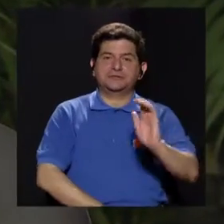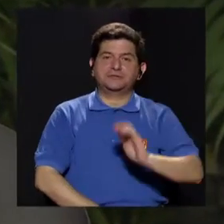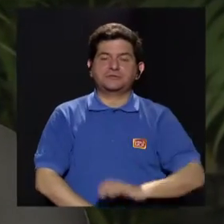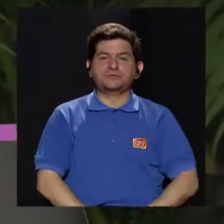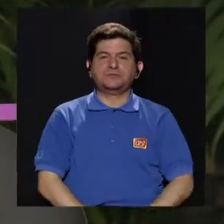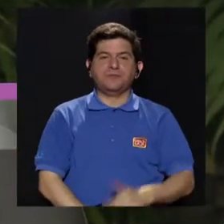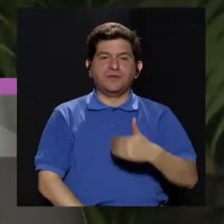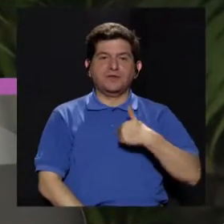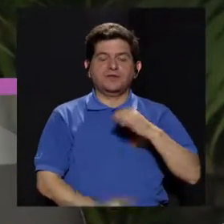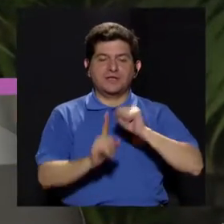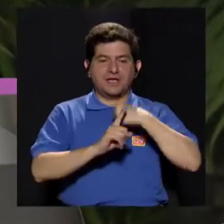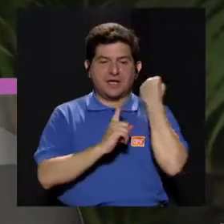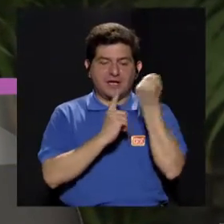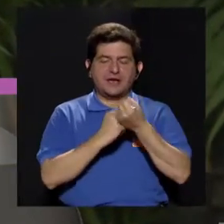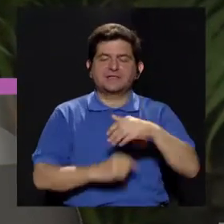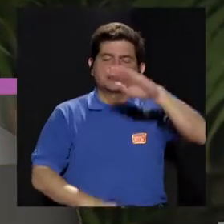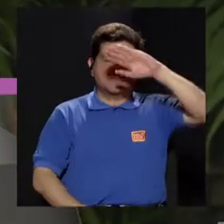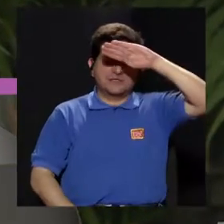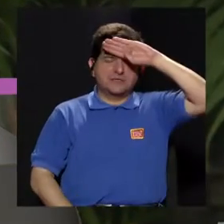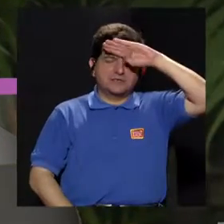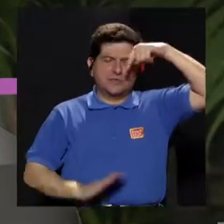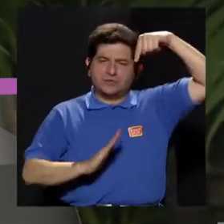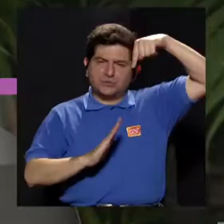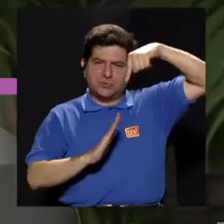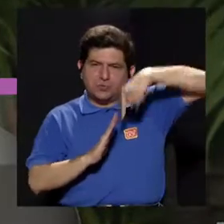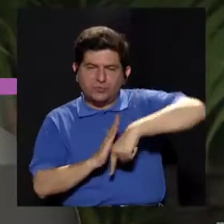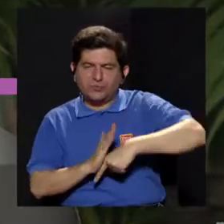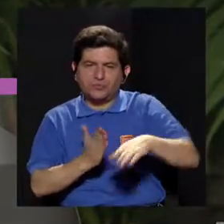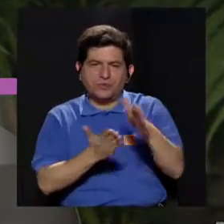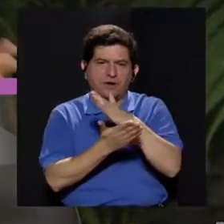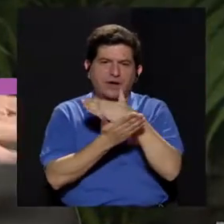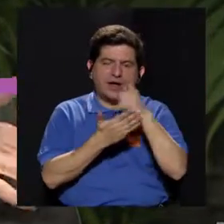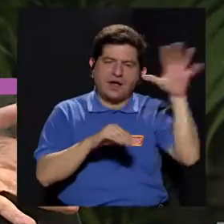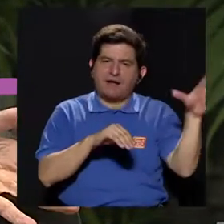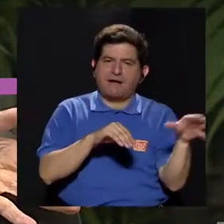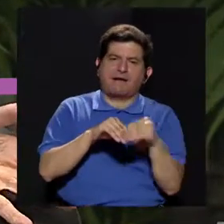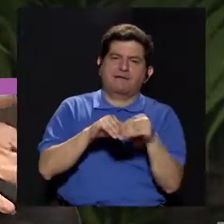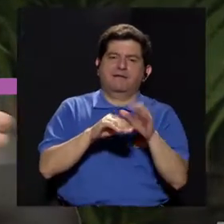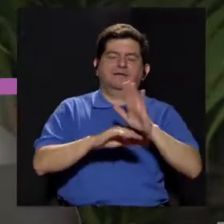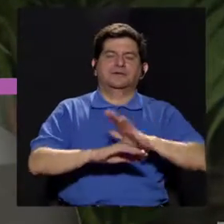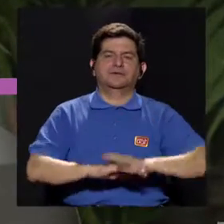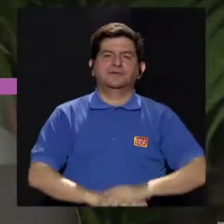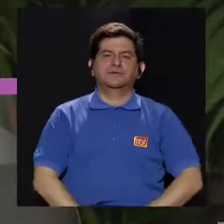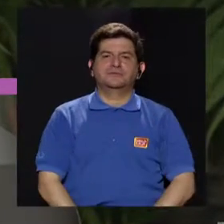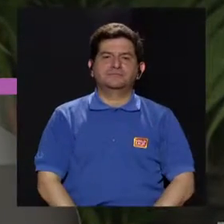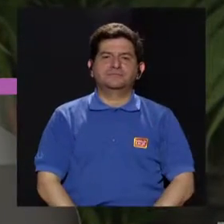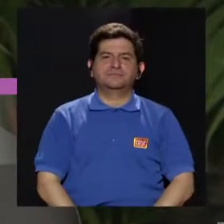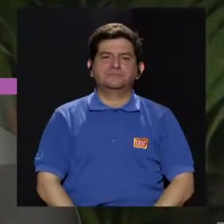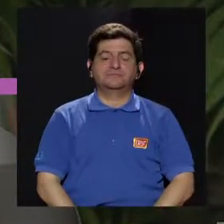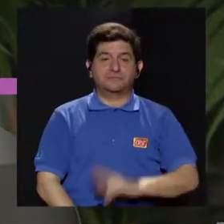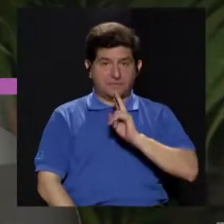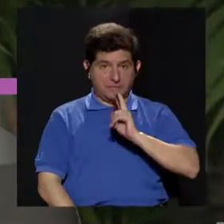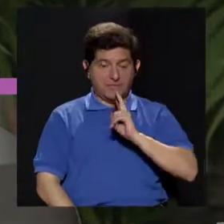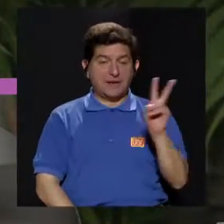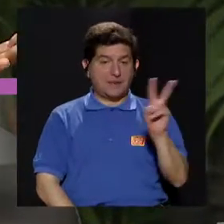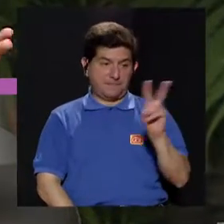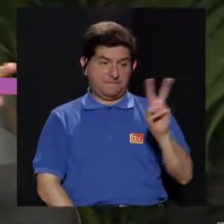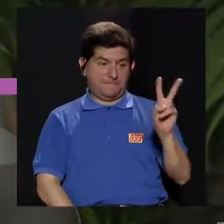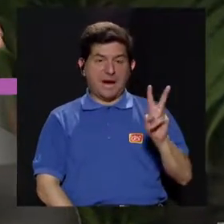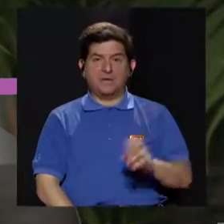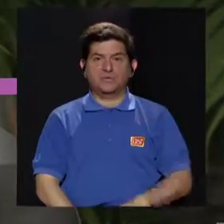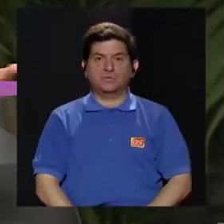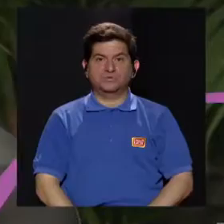niño tiene un cuadro febril agudo, hay algo más, ¿verdad? Es cierto que los